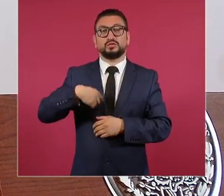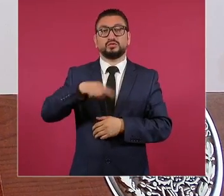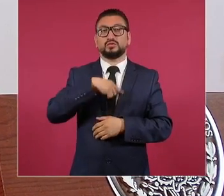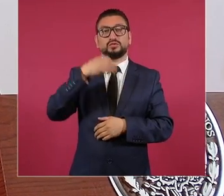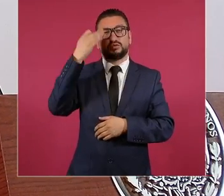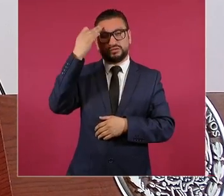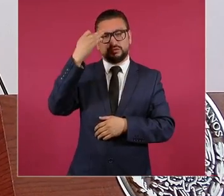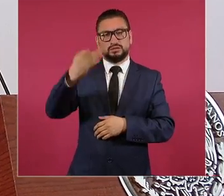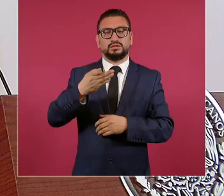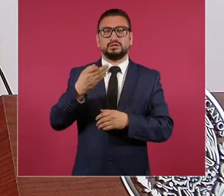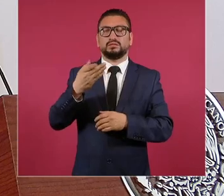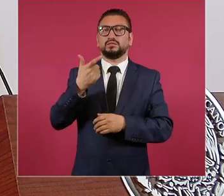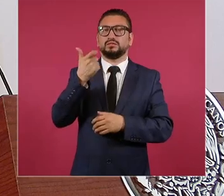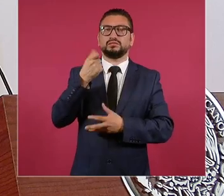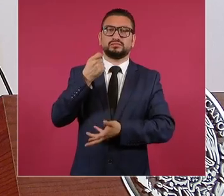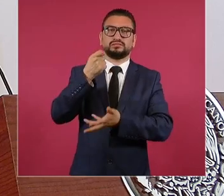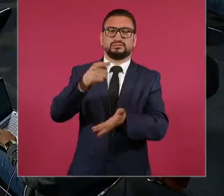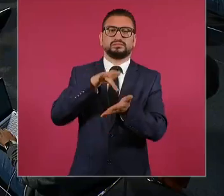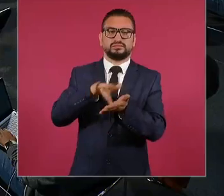destinamos